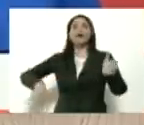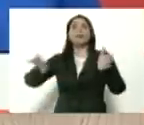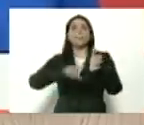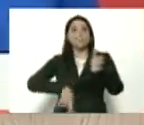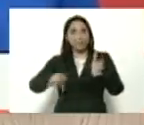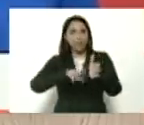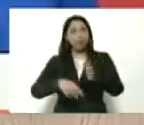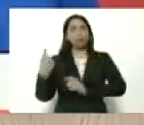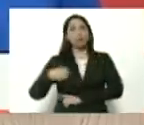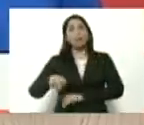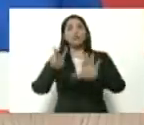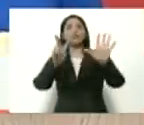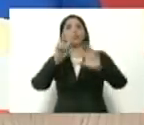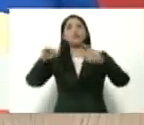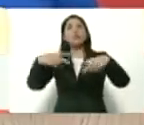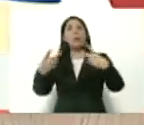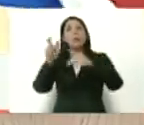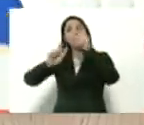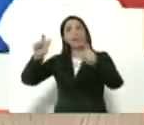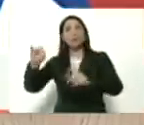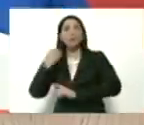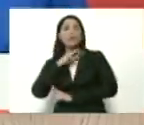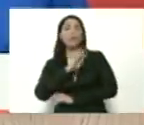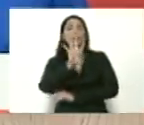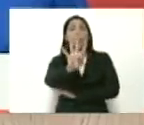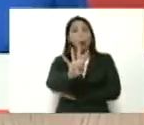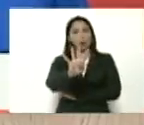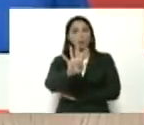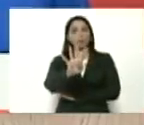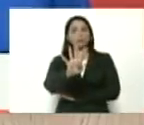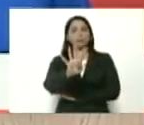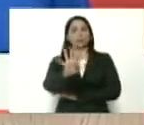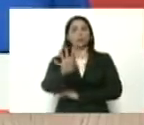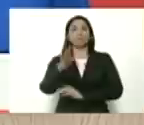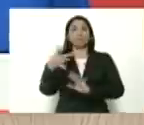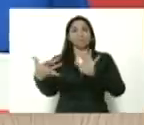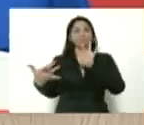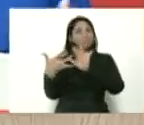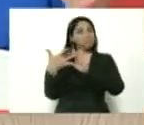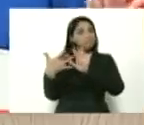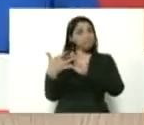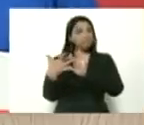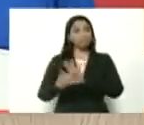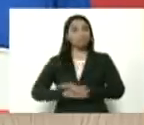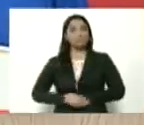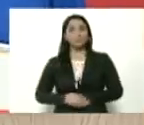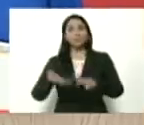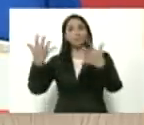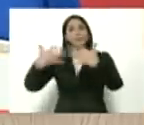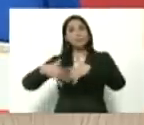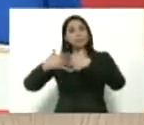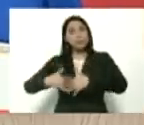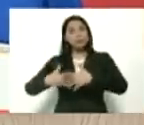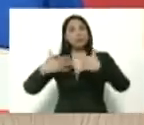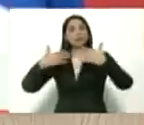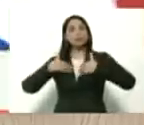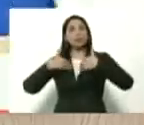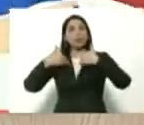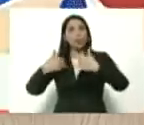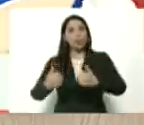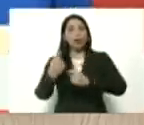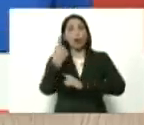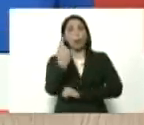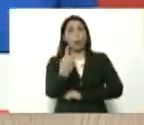tenemos 7 o 9 casos, 4 de estos casos vinculados a la empresa de seguridad,